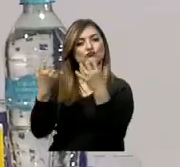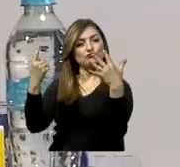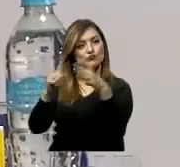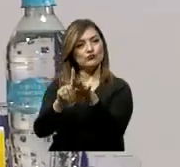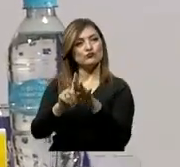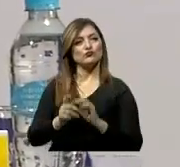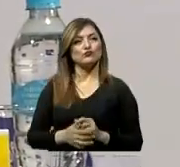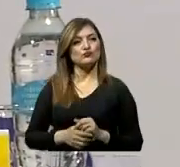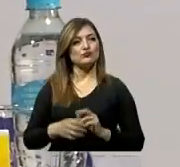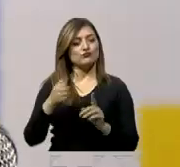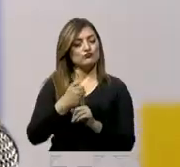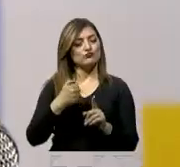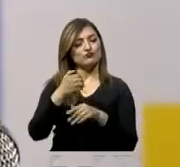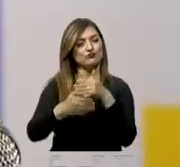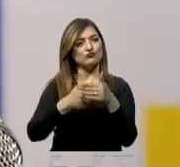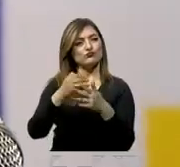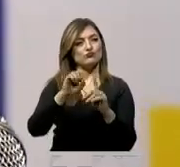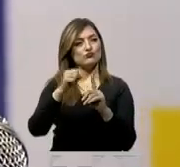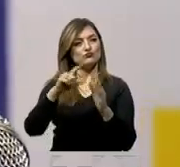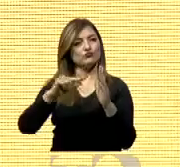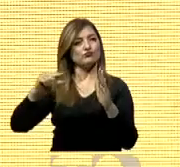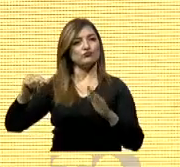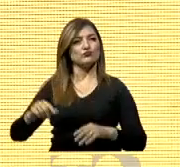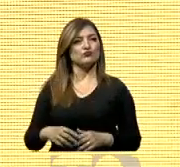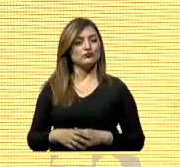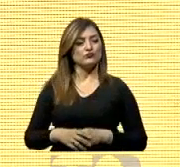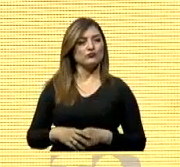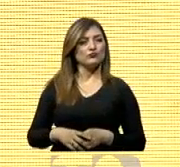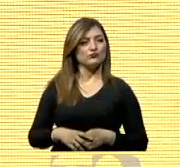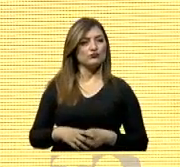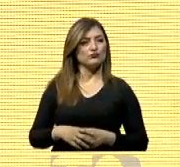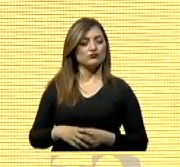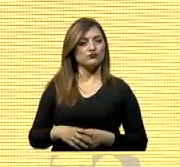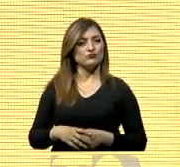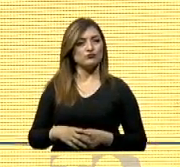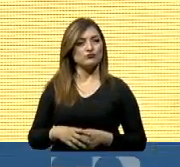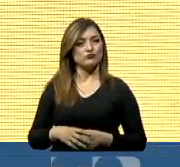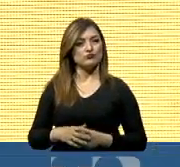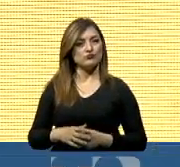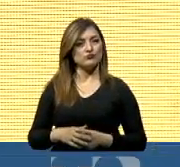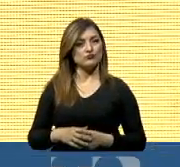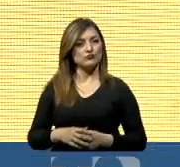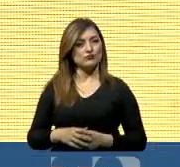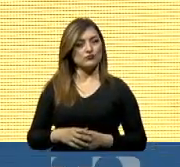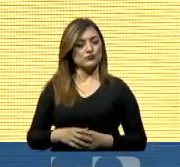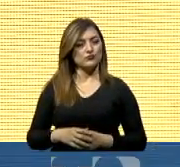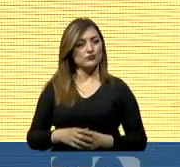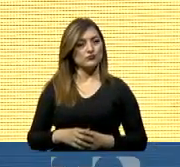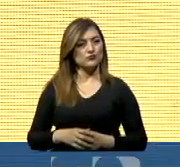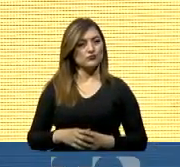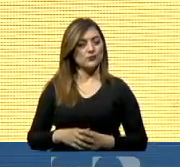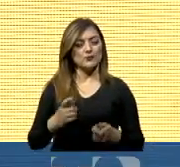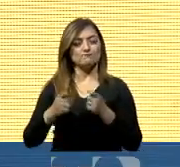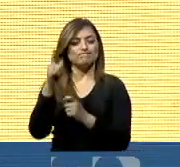y cómo ha ido ganando terreno en el sistema financiero. Por el marcado crecimiento de nuestro portafolio de cartera en negocios liderados